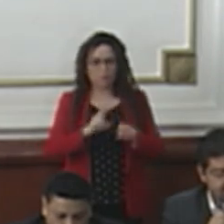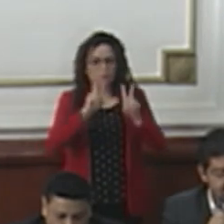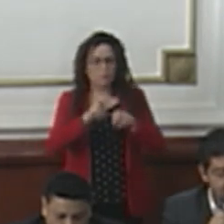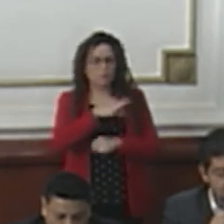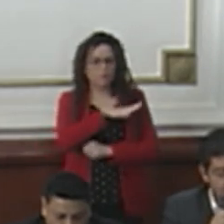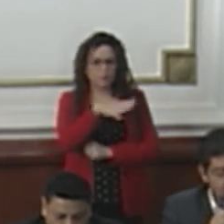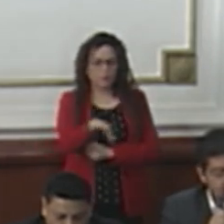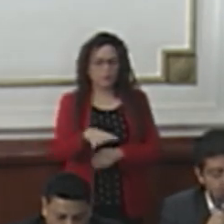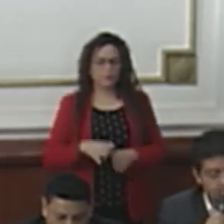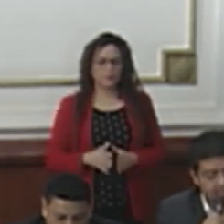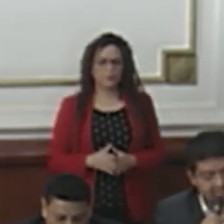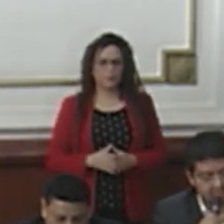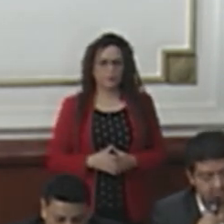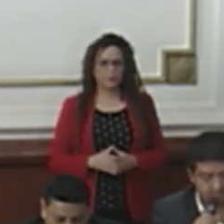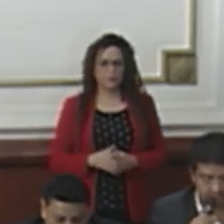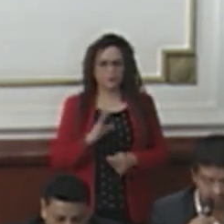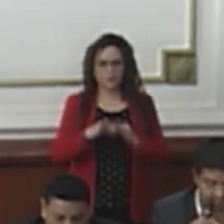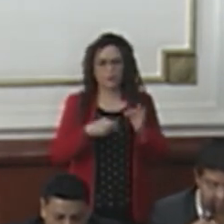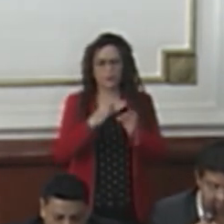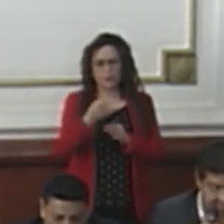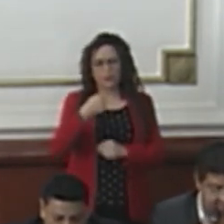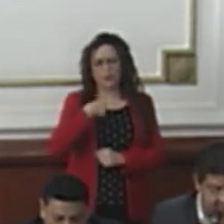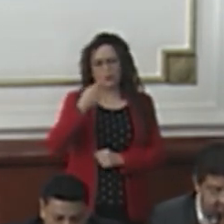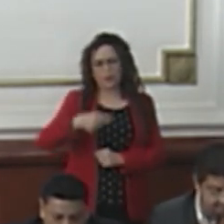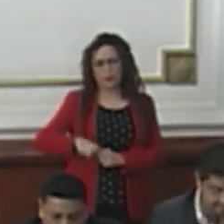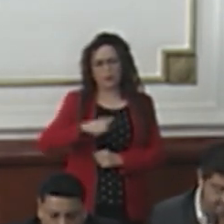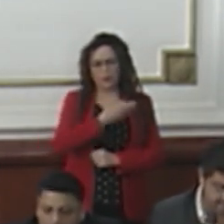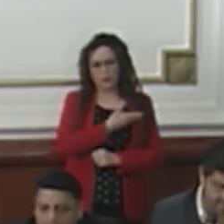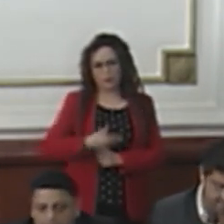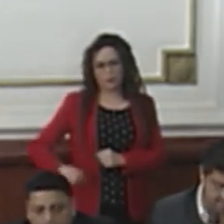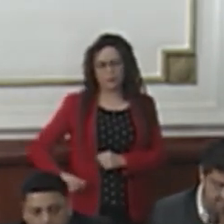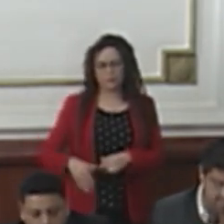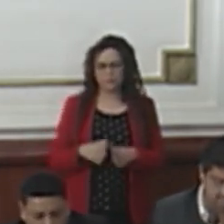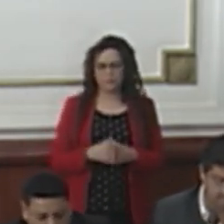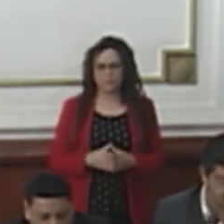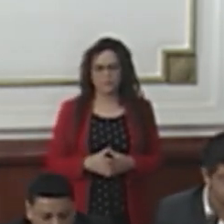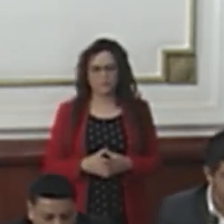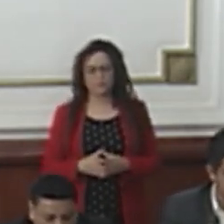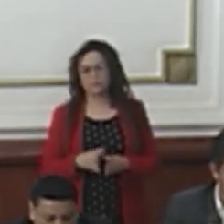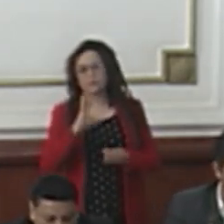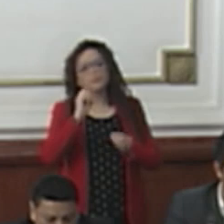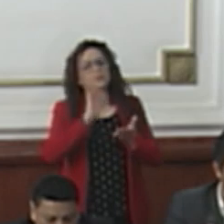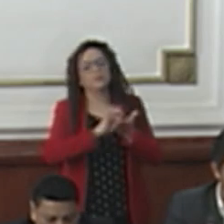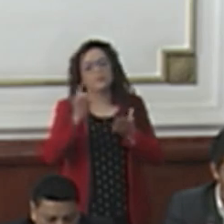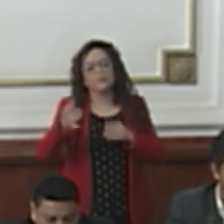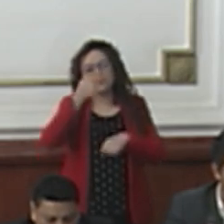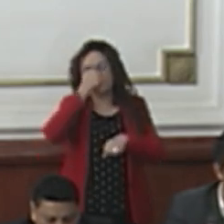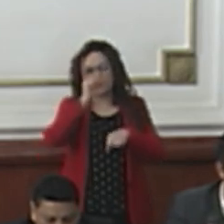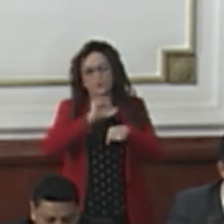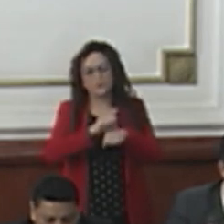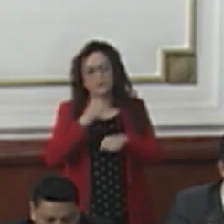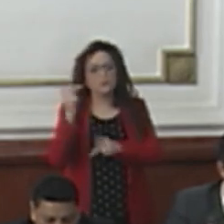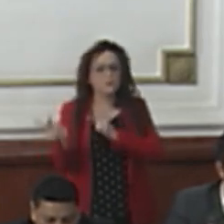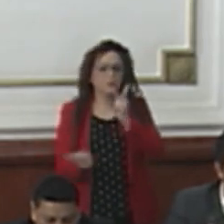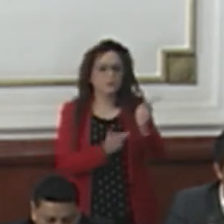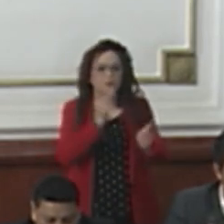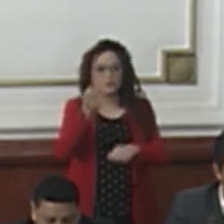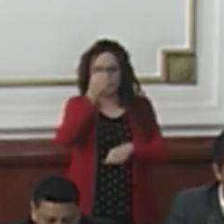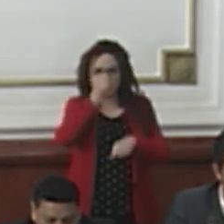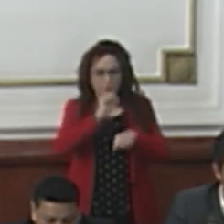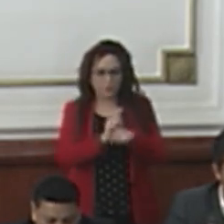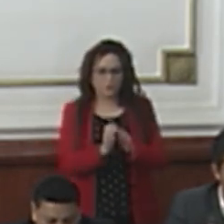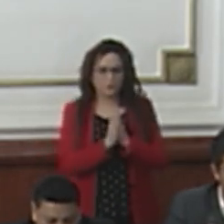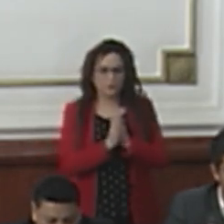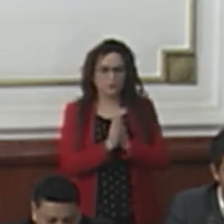generales. Cumplida su instrucción, diputado presidente. Muchas gracias, secretario. Consulte a la Secretaría si